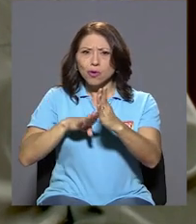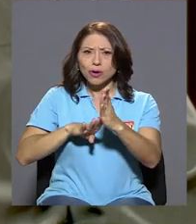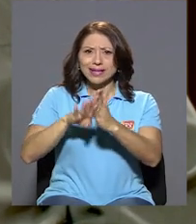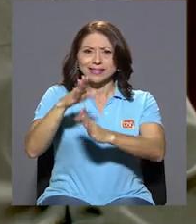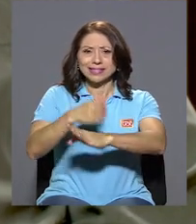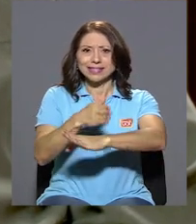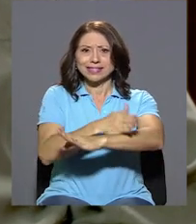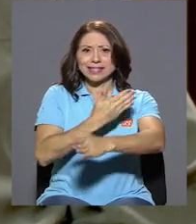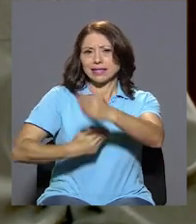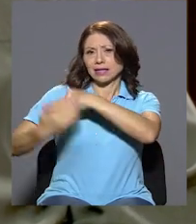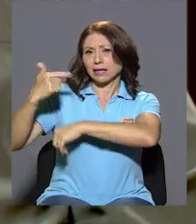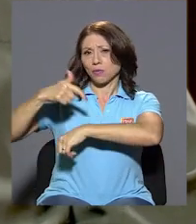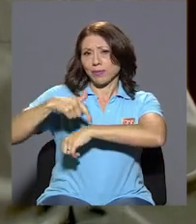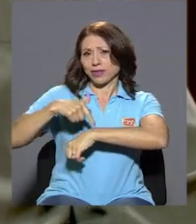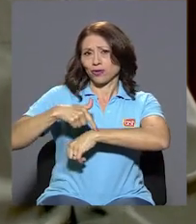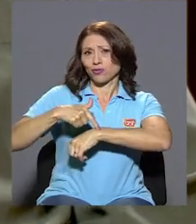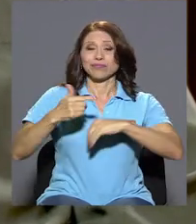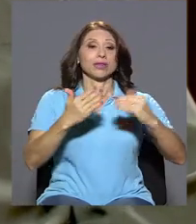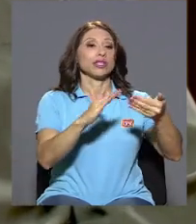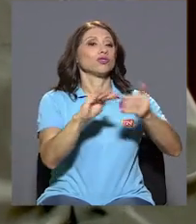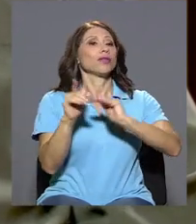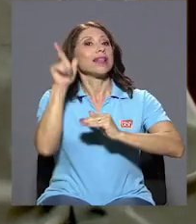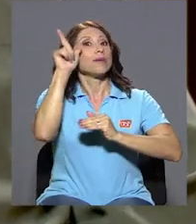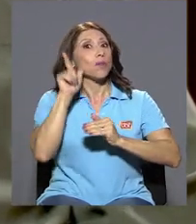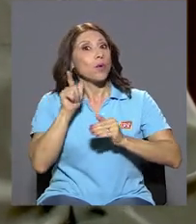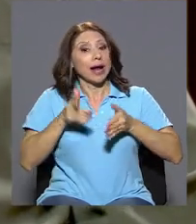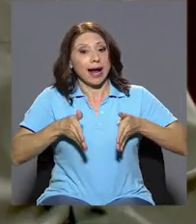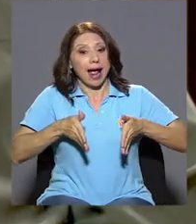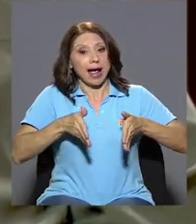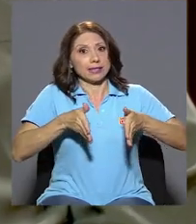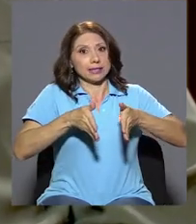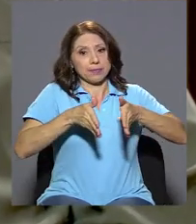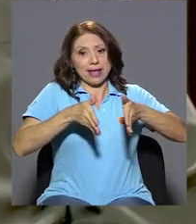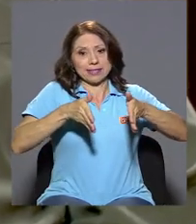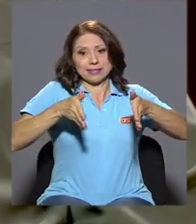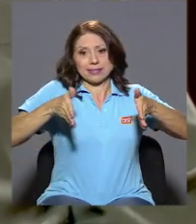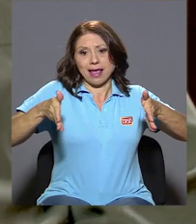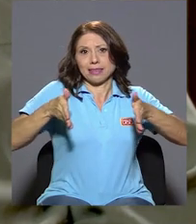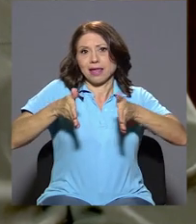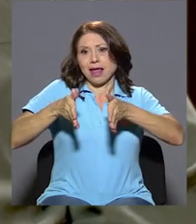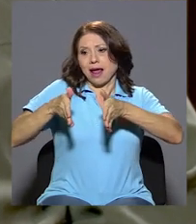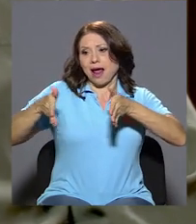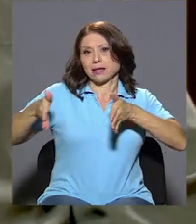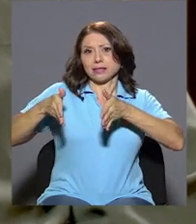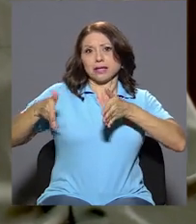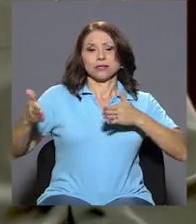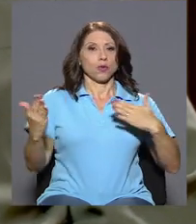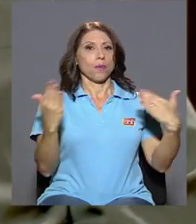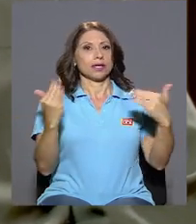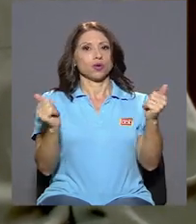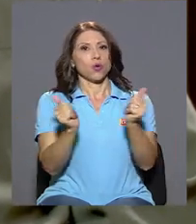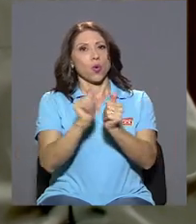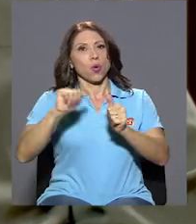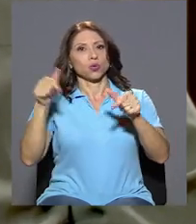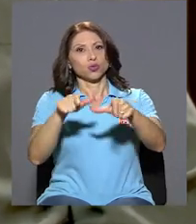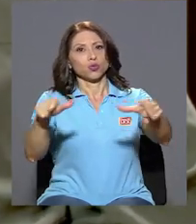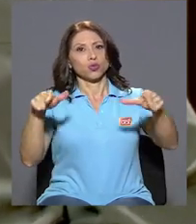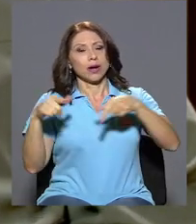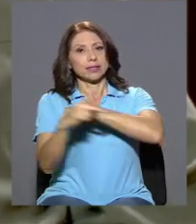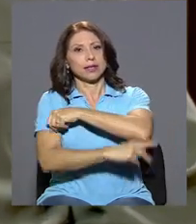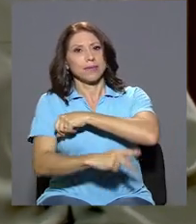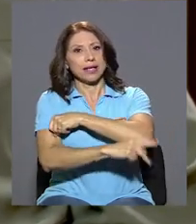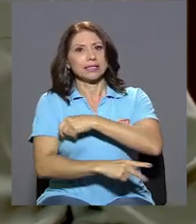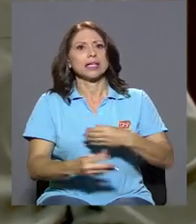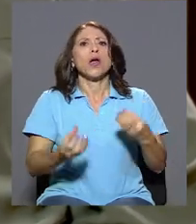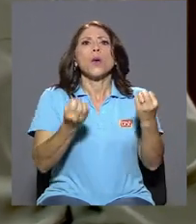en ese momento una ciudad de calles bastante anchas relativamente con comparación con otras ciudades del